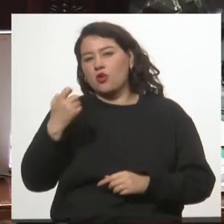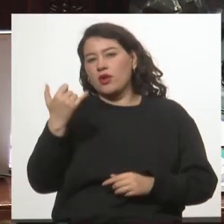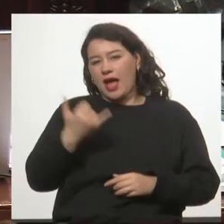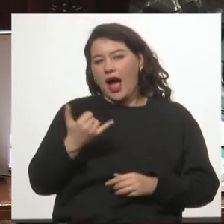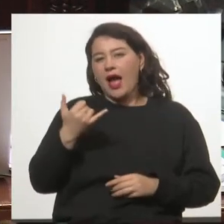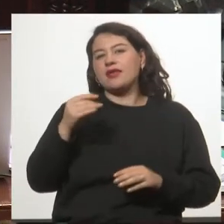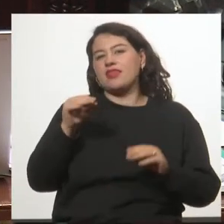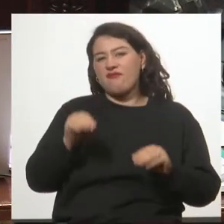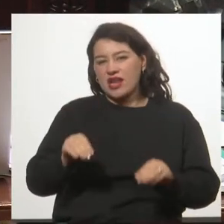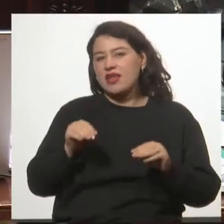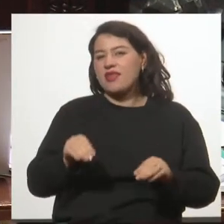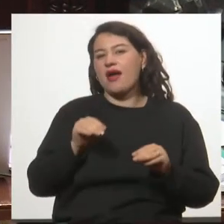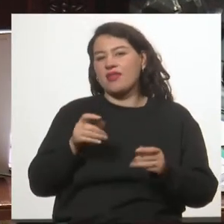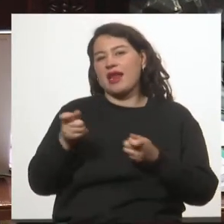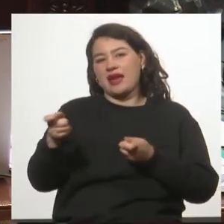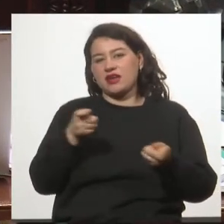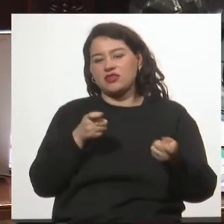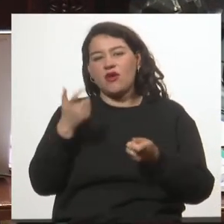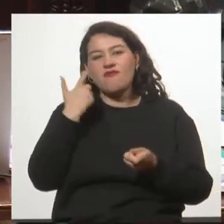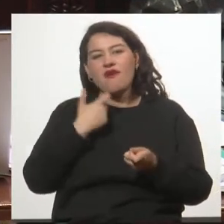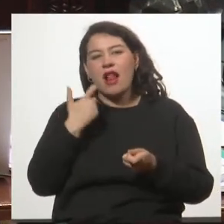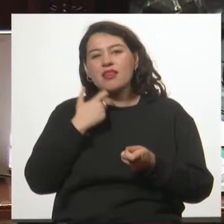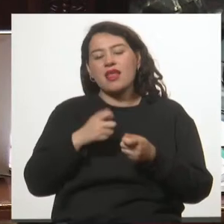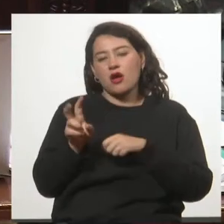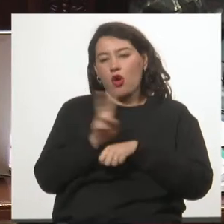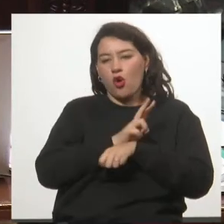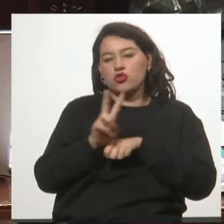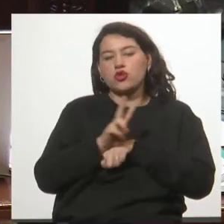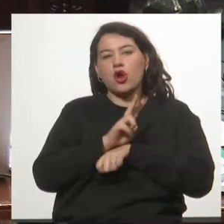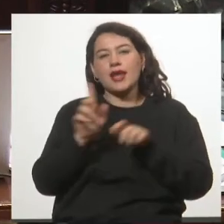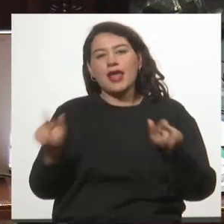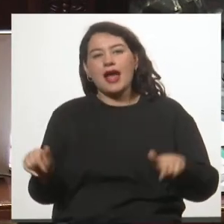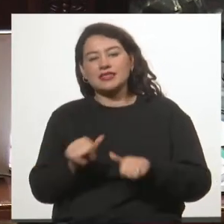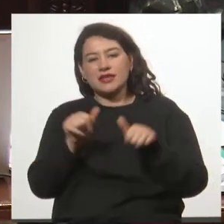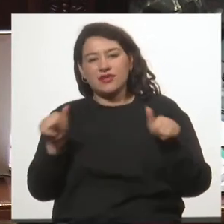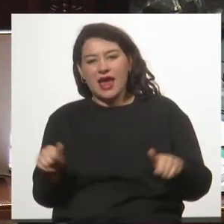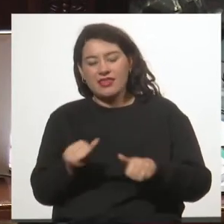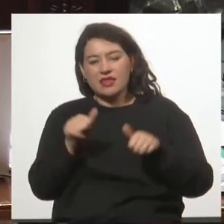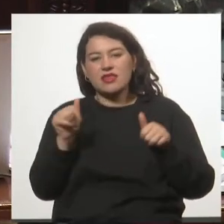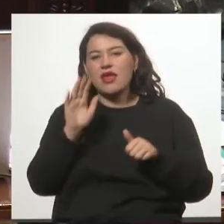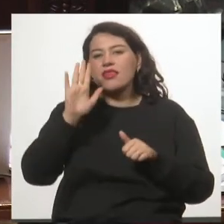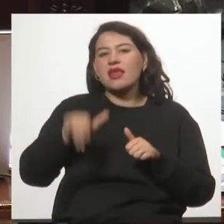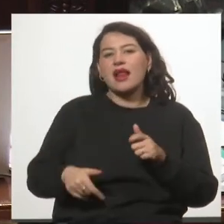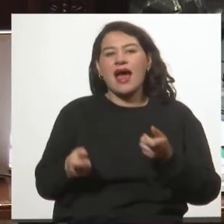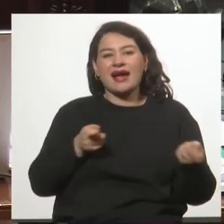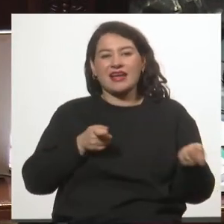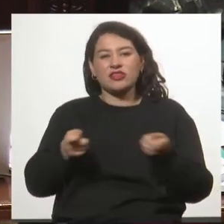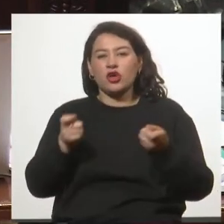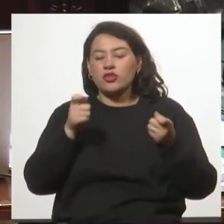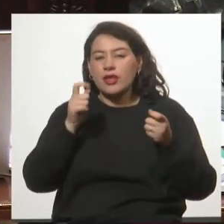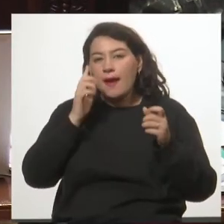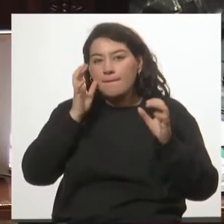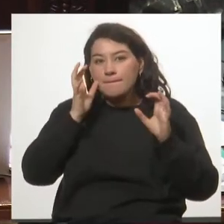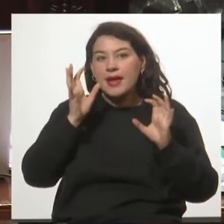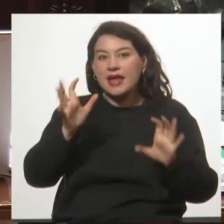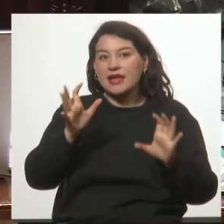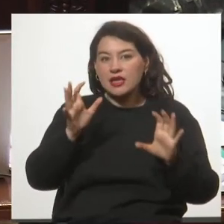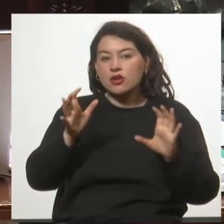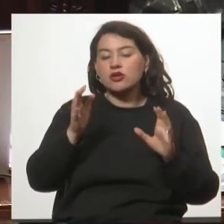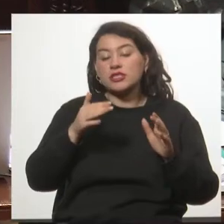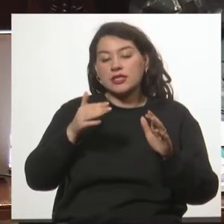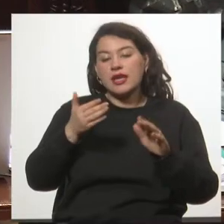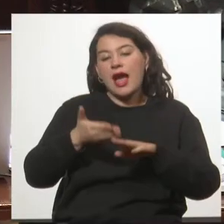falta de definiciones en controles y actividades correspondientes a la gestión de riesgos y anticipación de